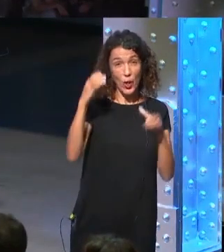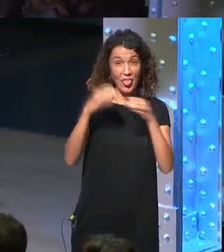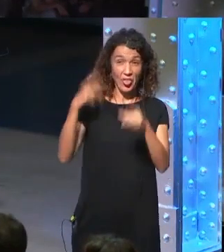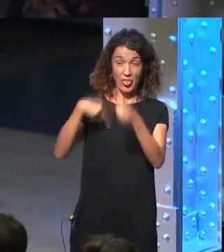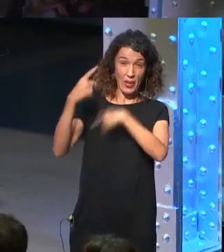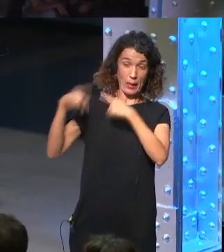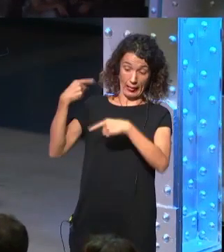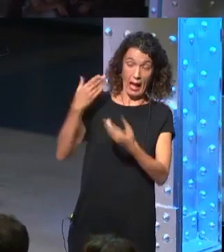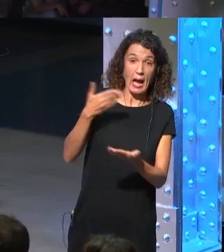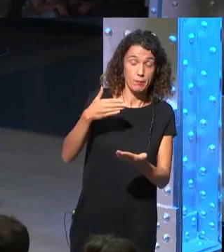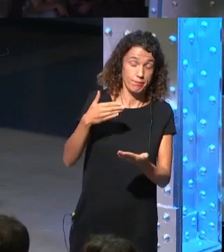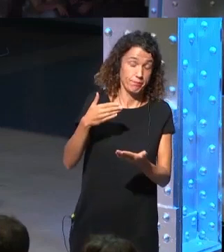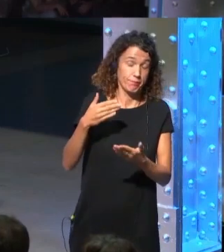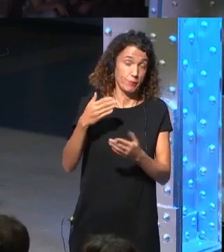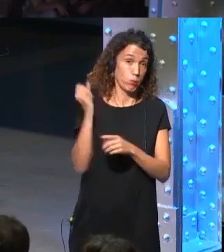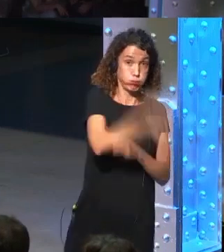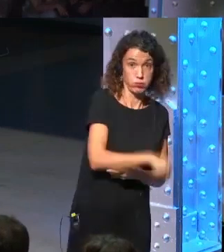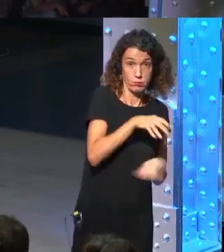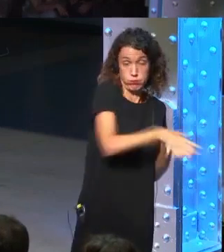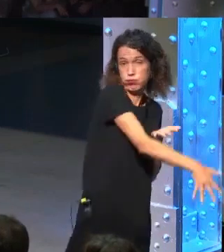esto está ante nuestros ojos. Pero